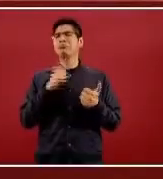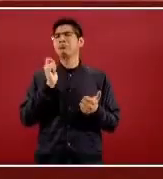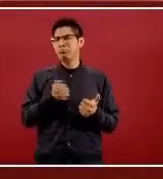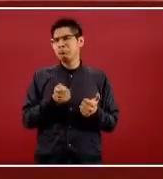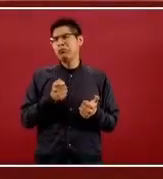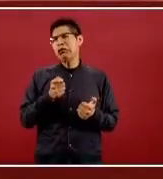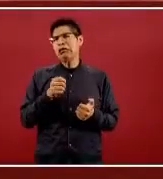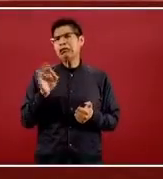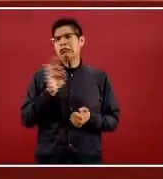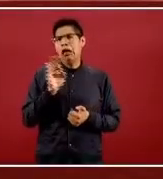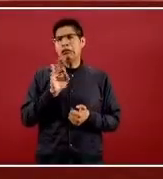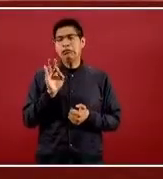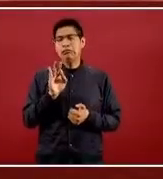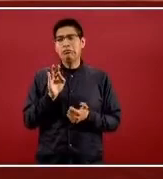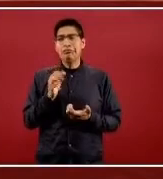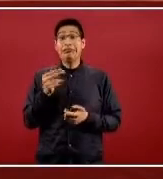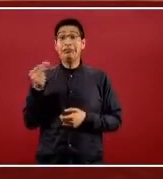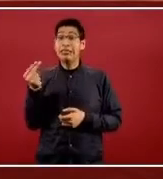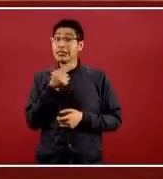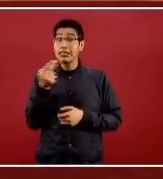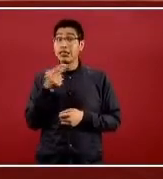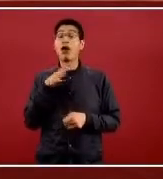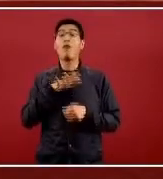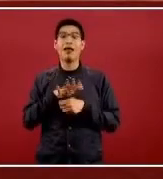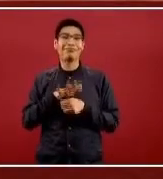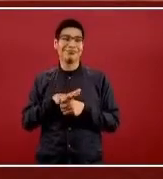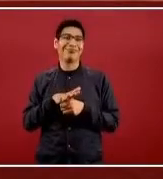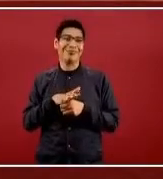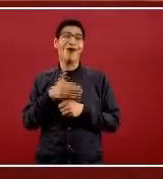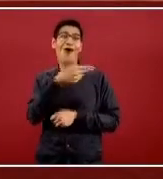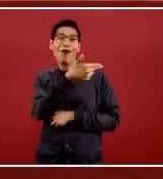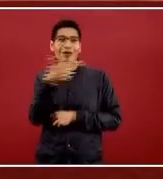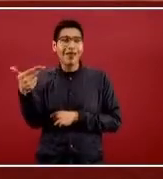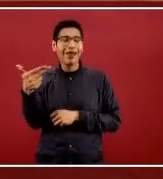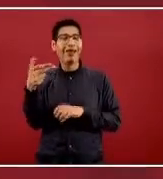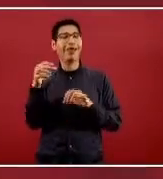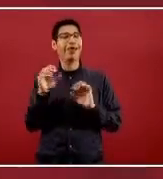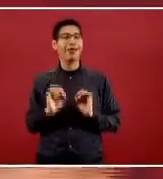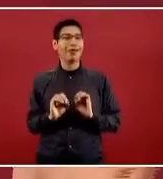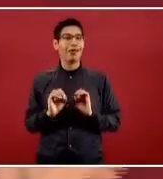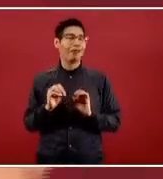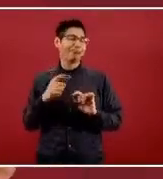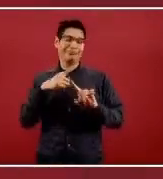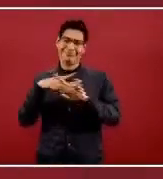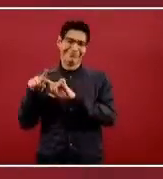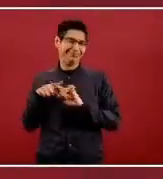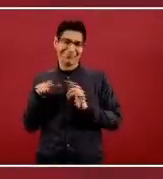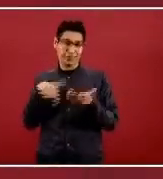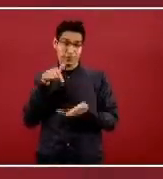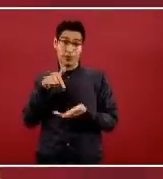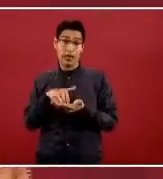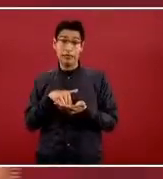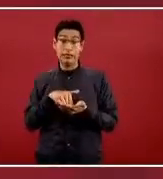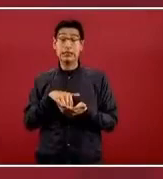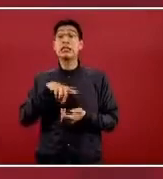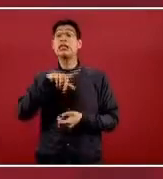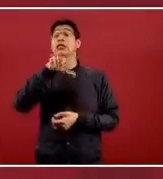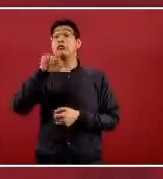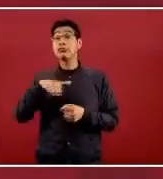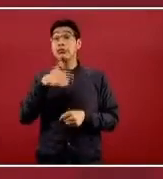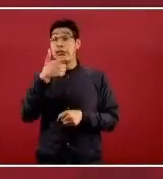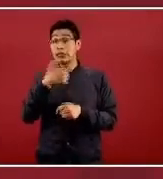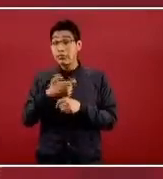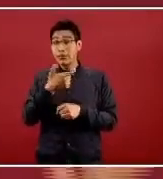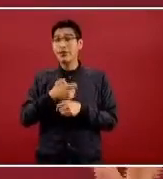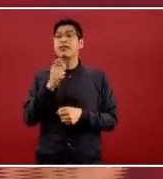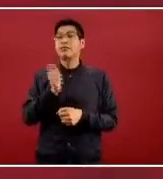como podría ser hoteles, y luego ya es infraestructura que nunca ha sido planeada para alojar